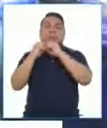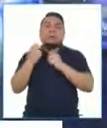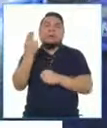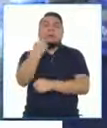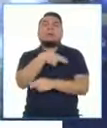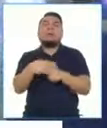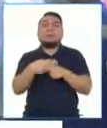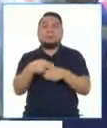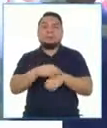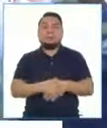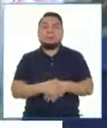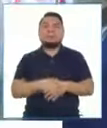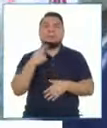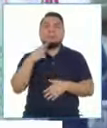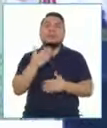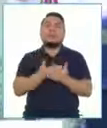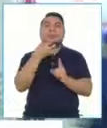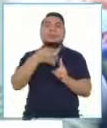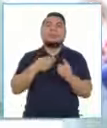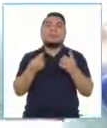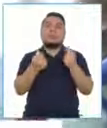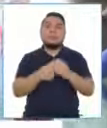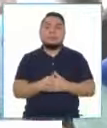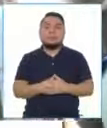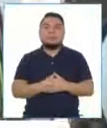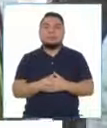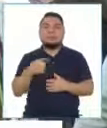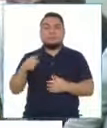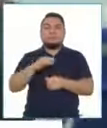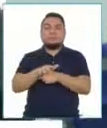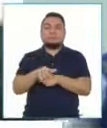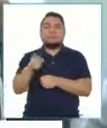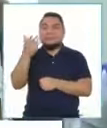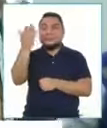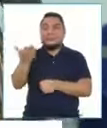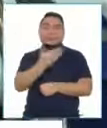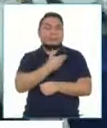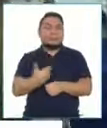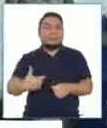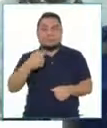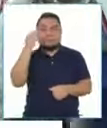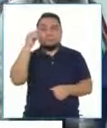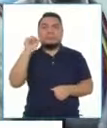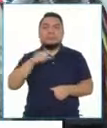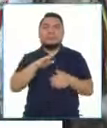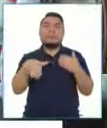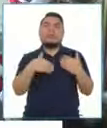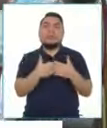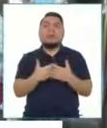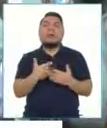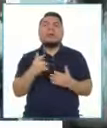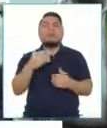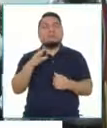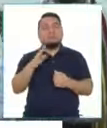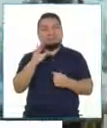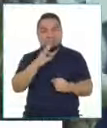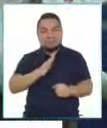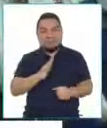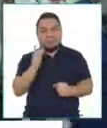tanto prueba molecular como prueba rápida de COVID-19. El presidente de la República cumple con los protocolos